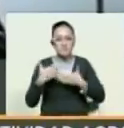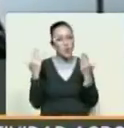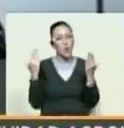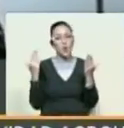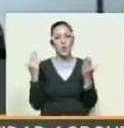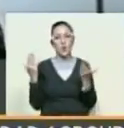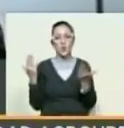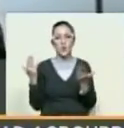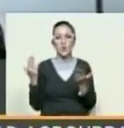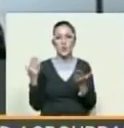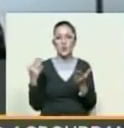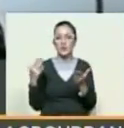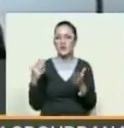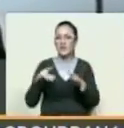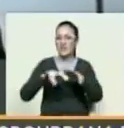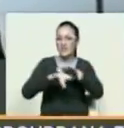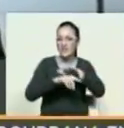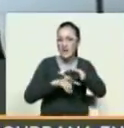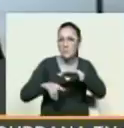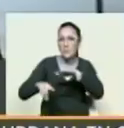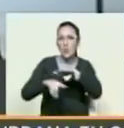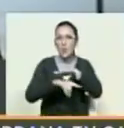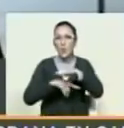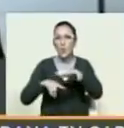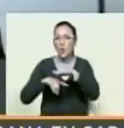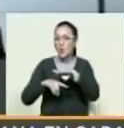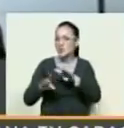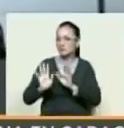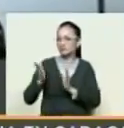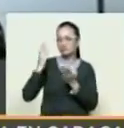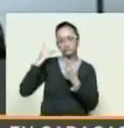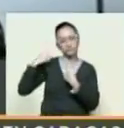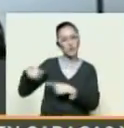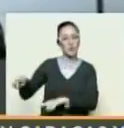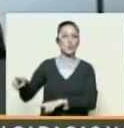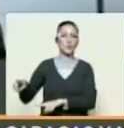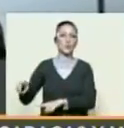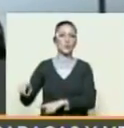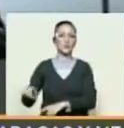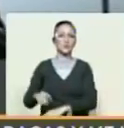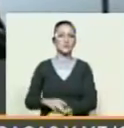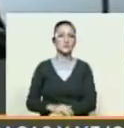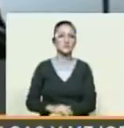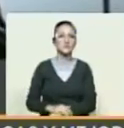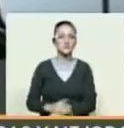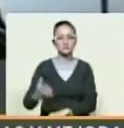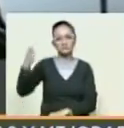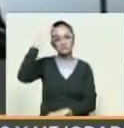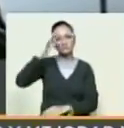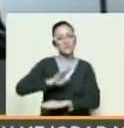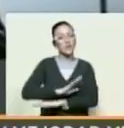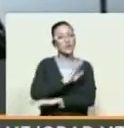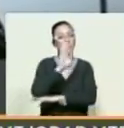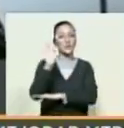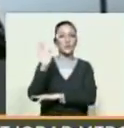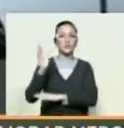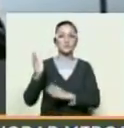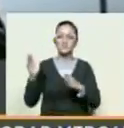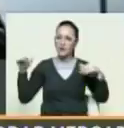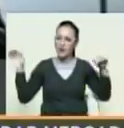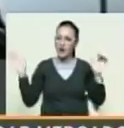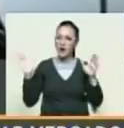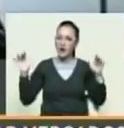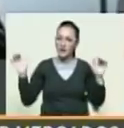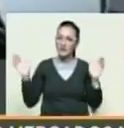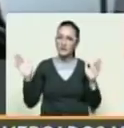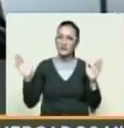las acechanzas del demonio. Y tú, príncipe de la milicia celestial, San Miguel Arcángel,